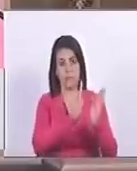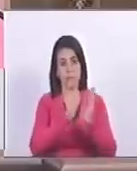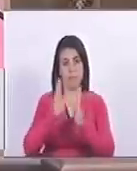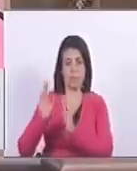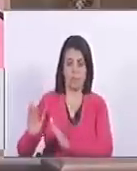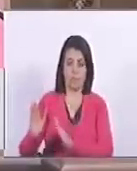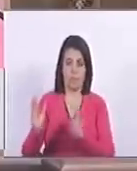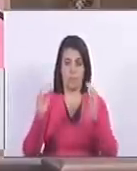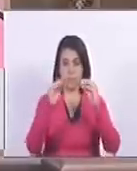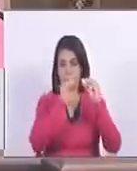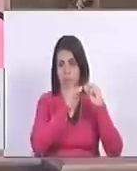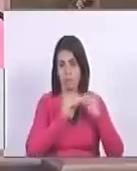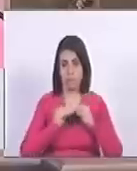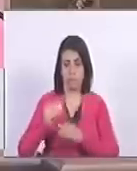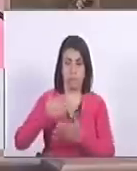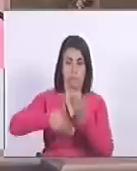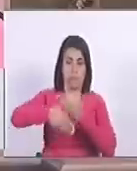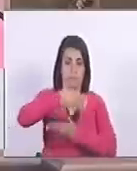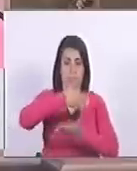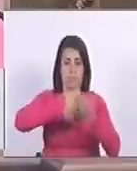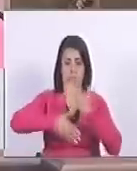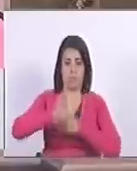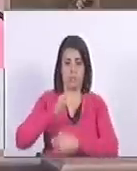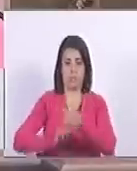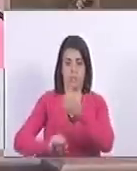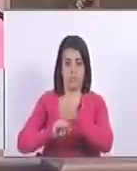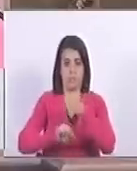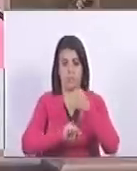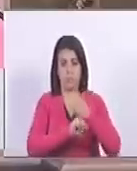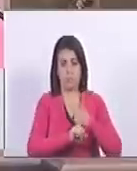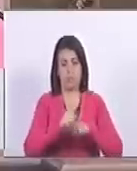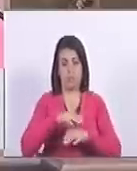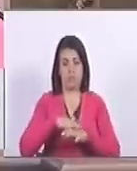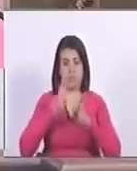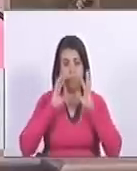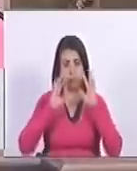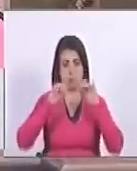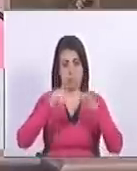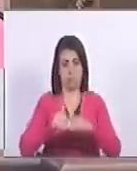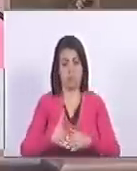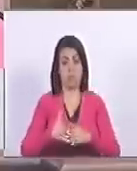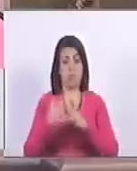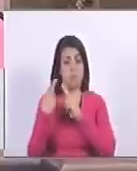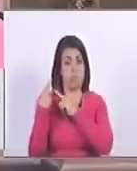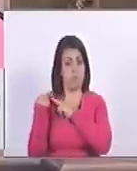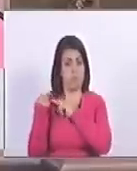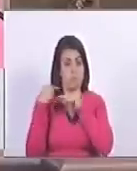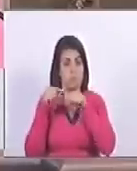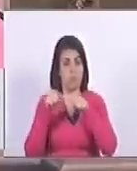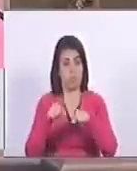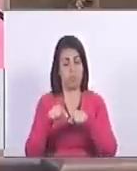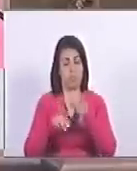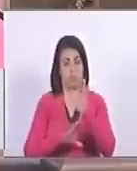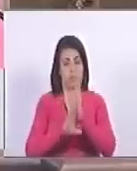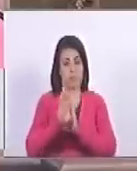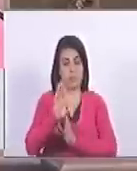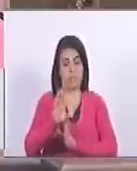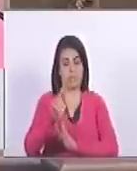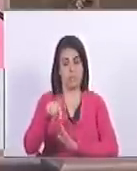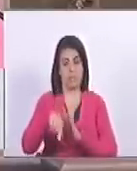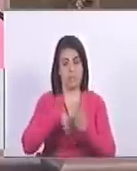integración, armonización, cooperación, solidaridad, concurrencia, corresponsabilidad,